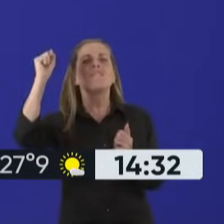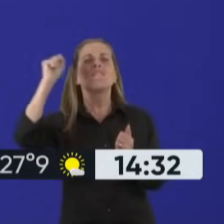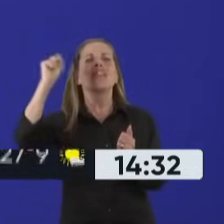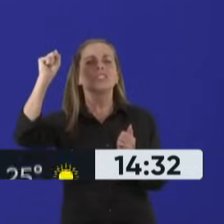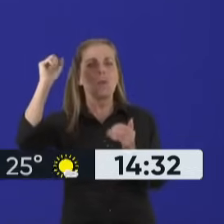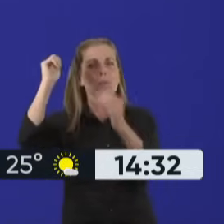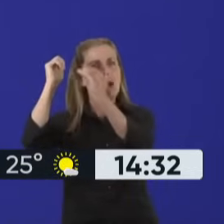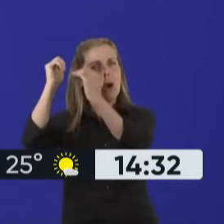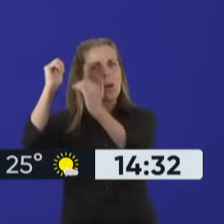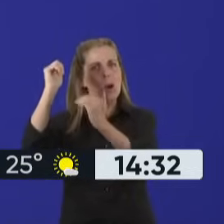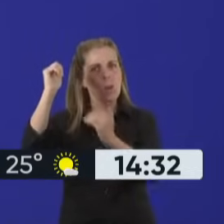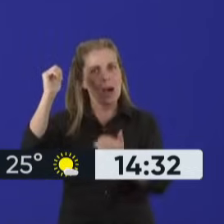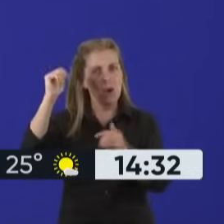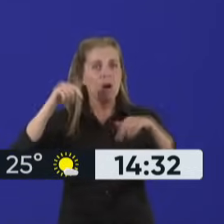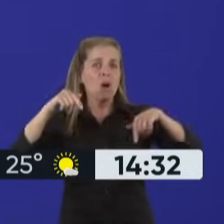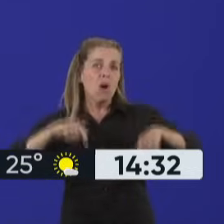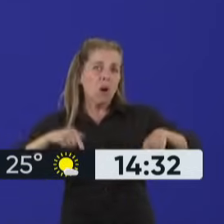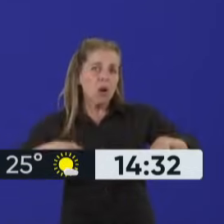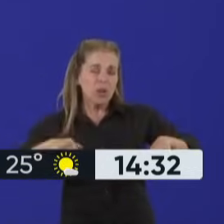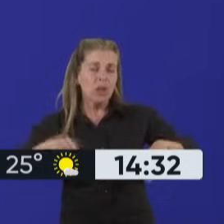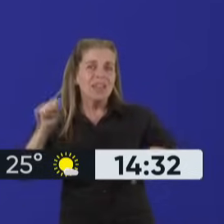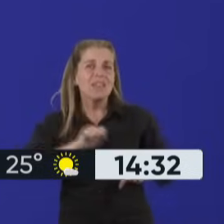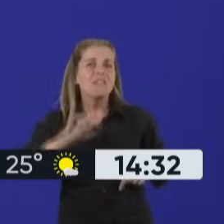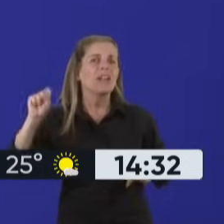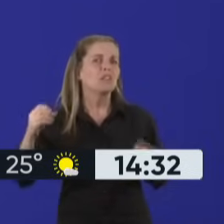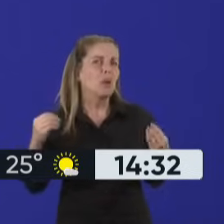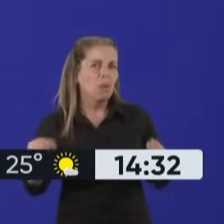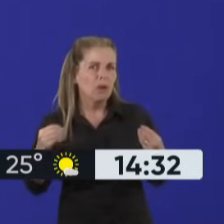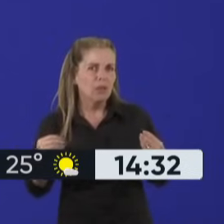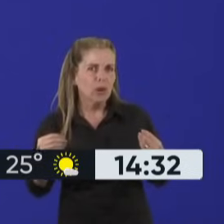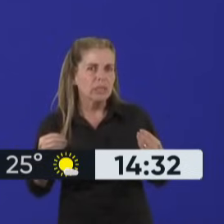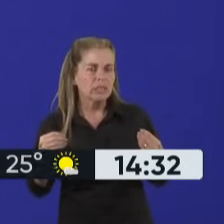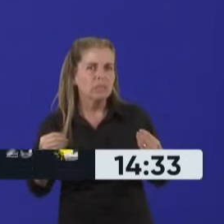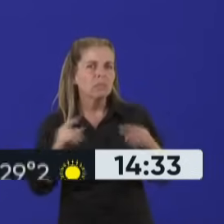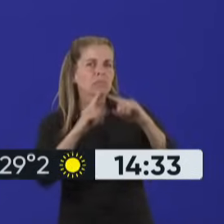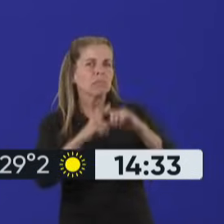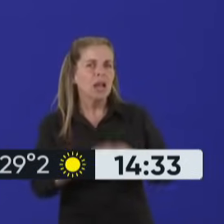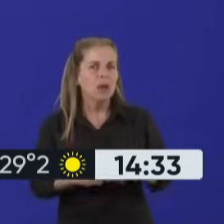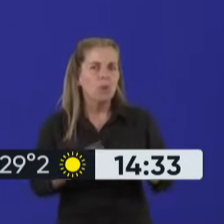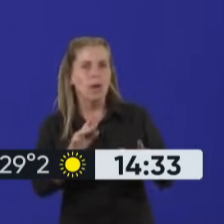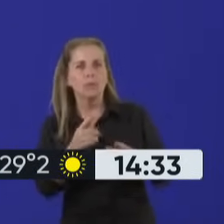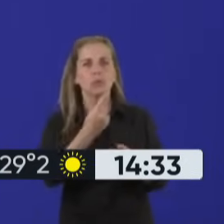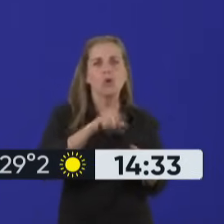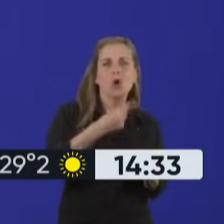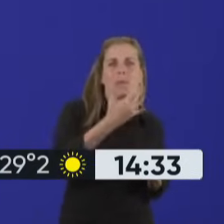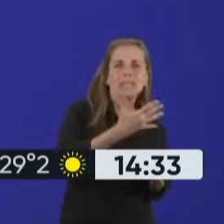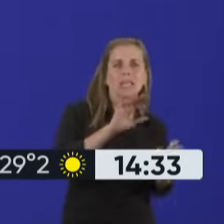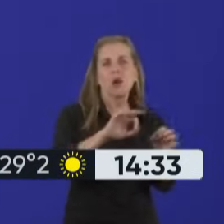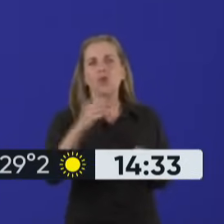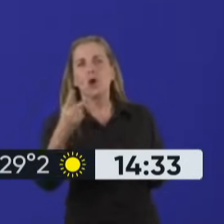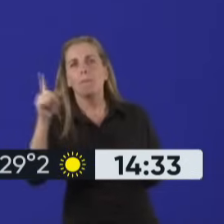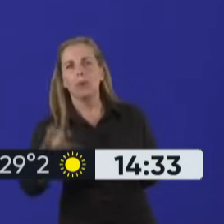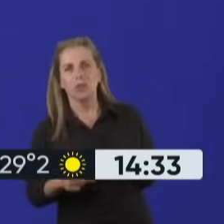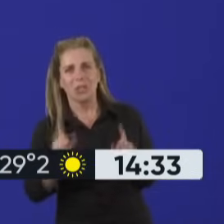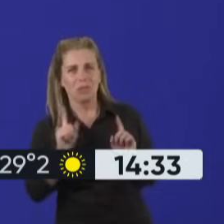4, y hoy la inflación viaja entre el 1,5% y el 2% hace